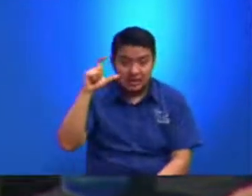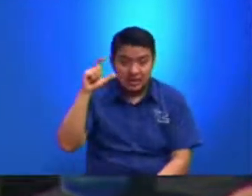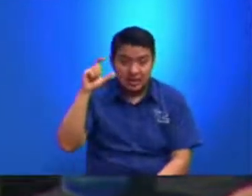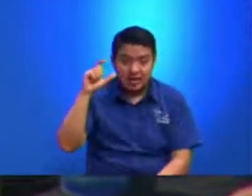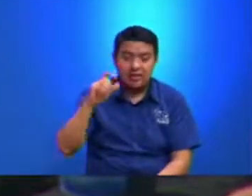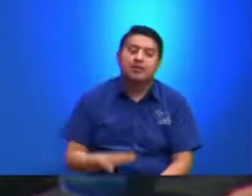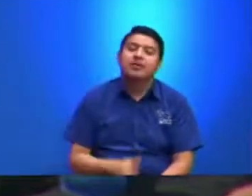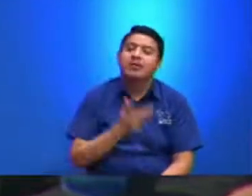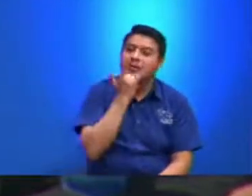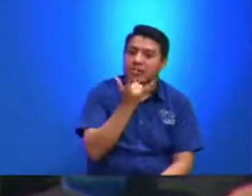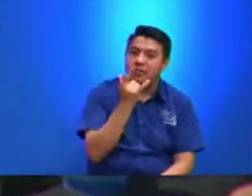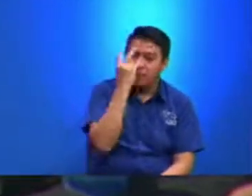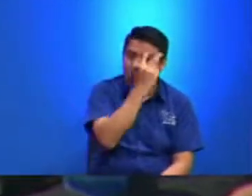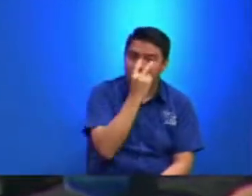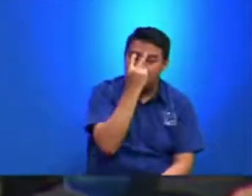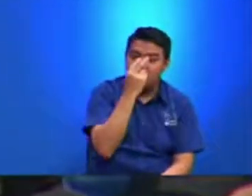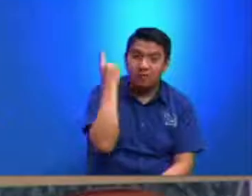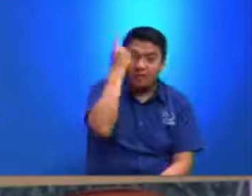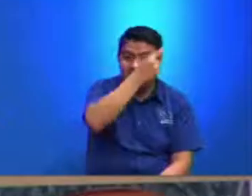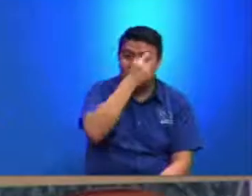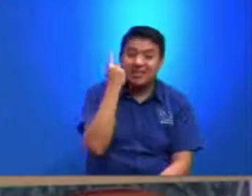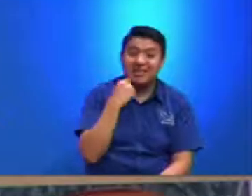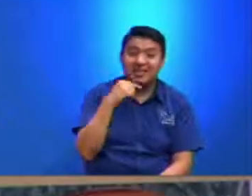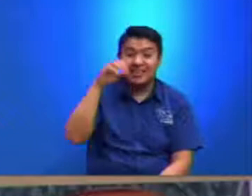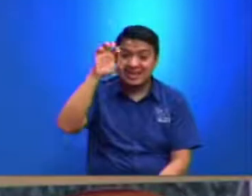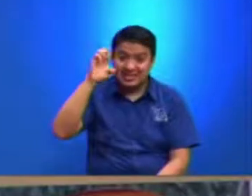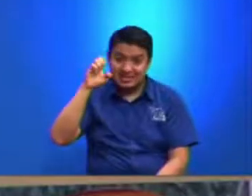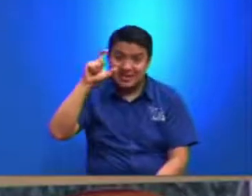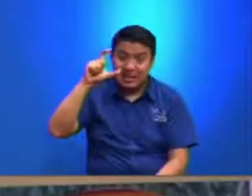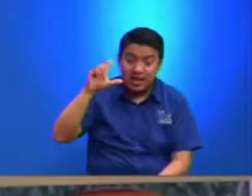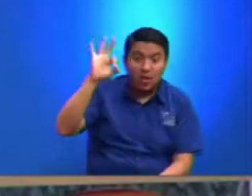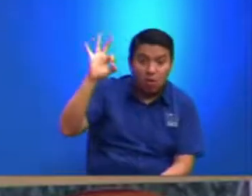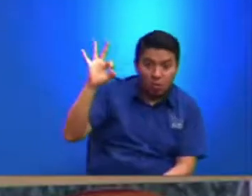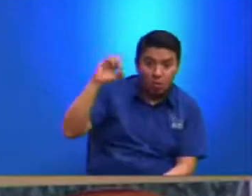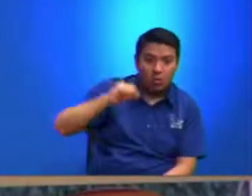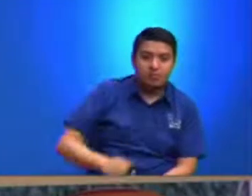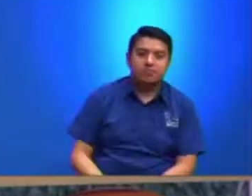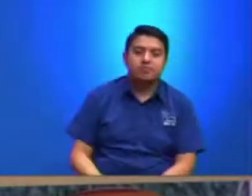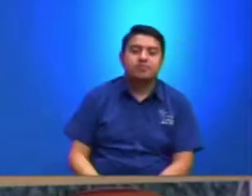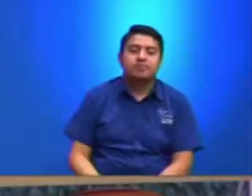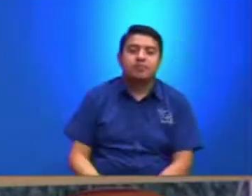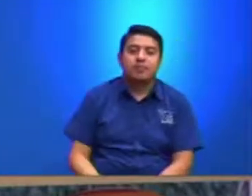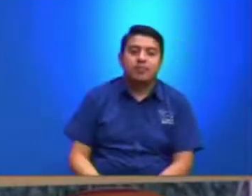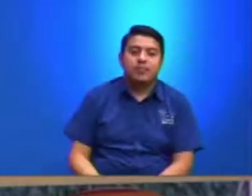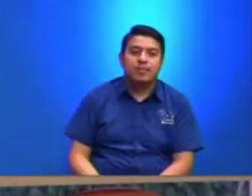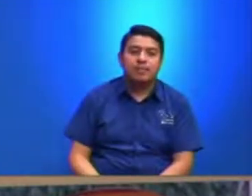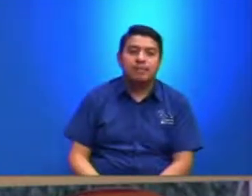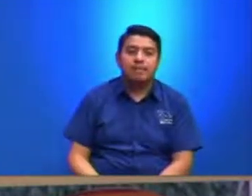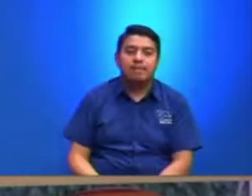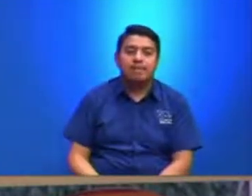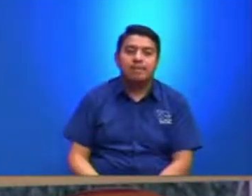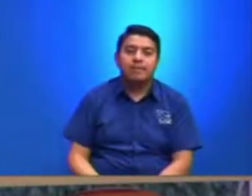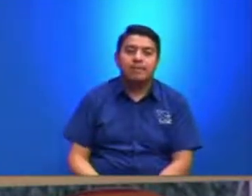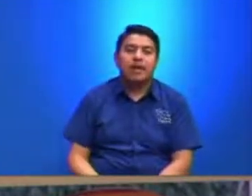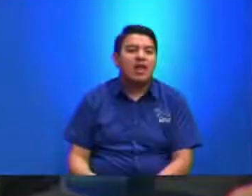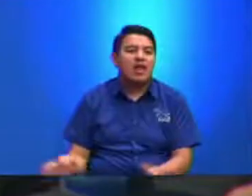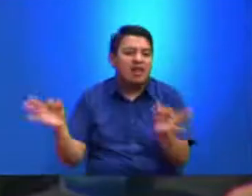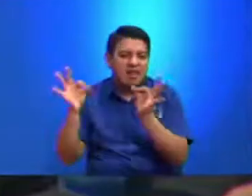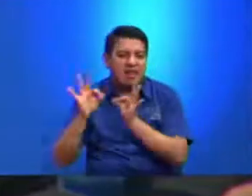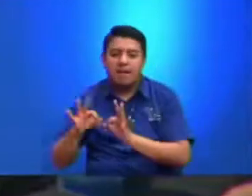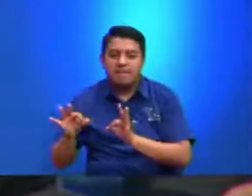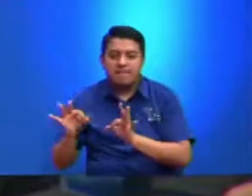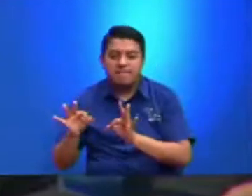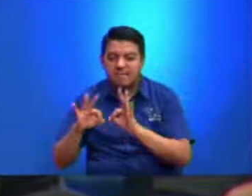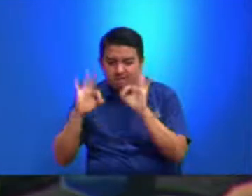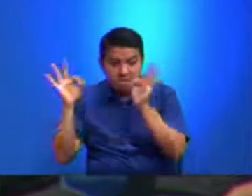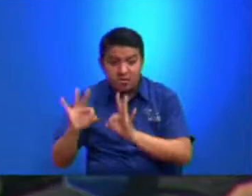técnica, pero la parte, digamos, popular… Es cuando dicen, se le secó su ojo, es cuando el ojo entra en un